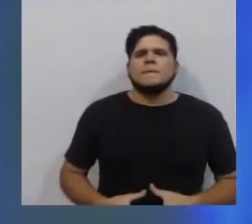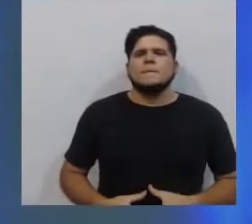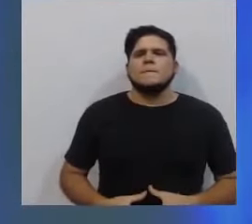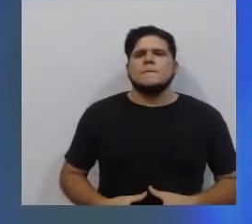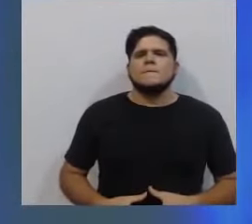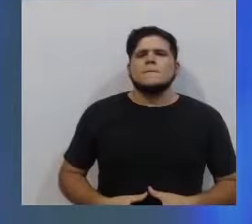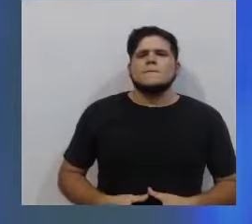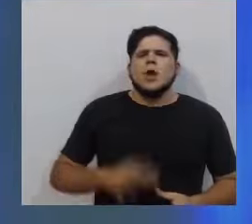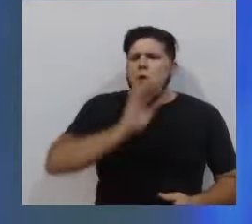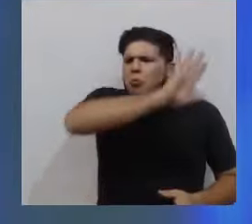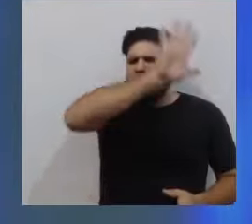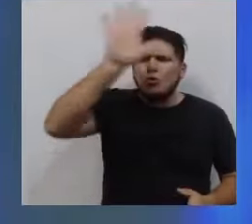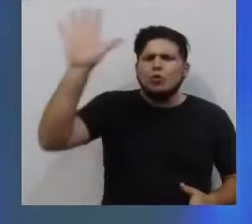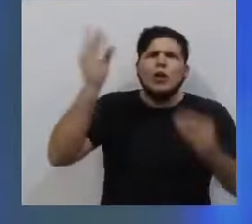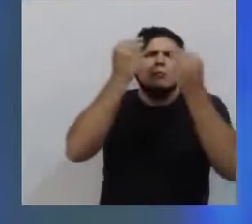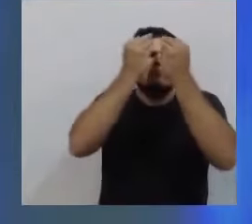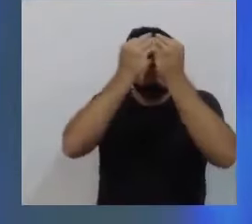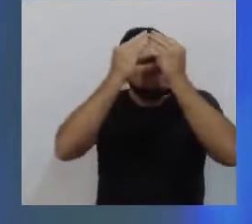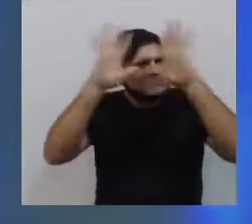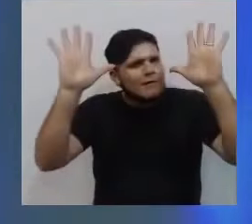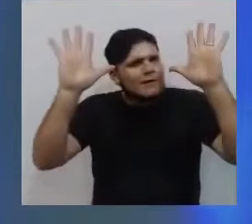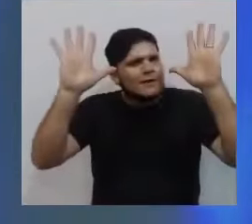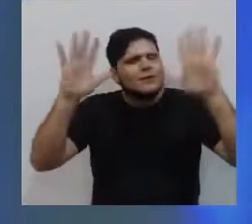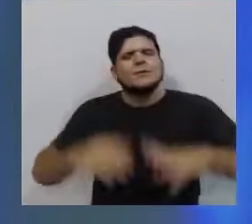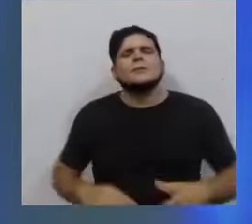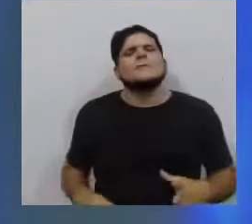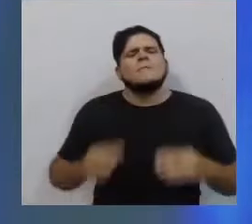el muro se comienza a construir